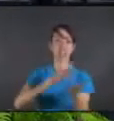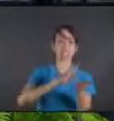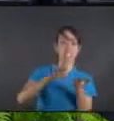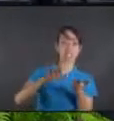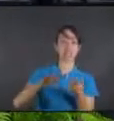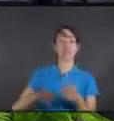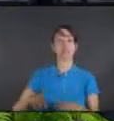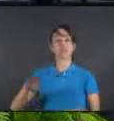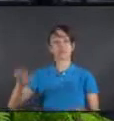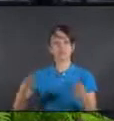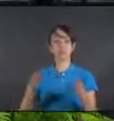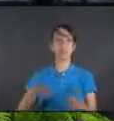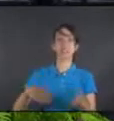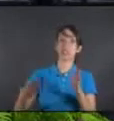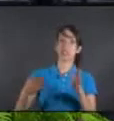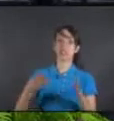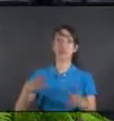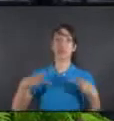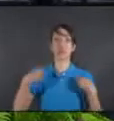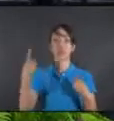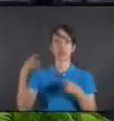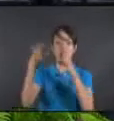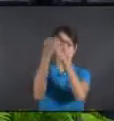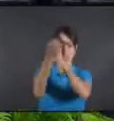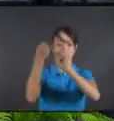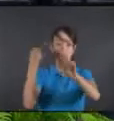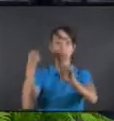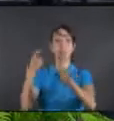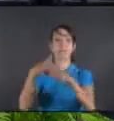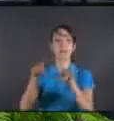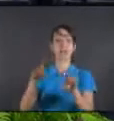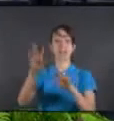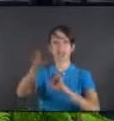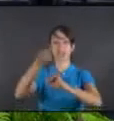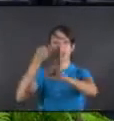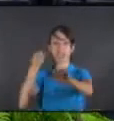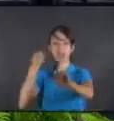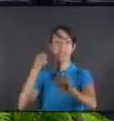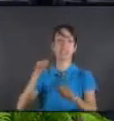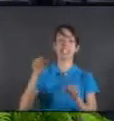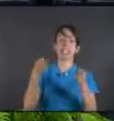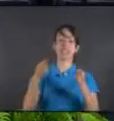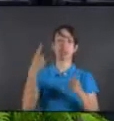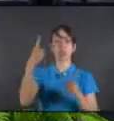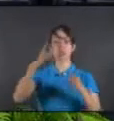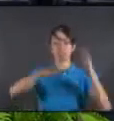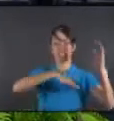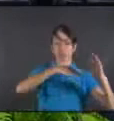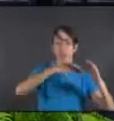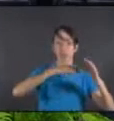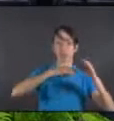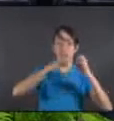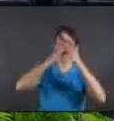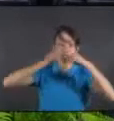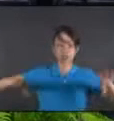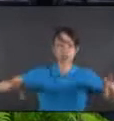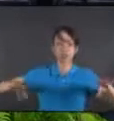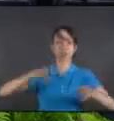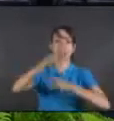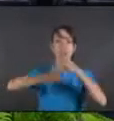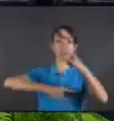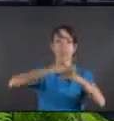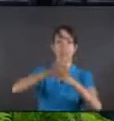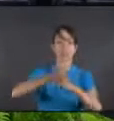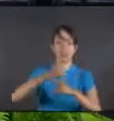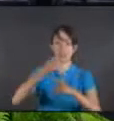Si quiere ayudarme con la teoría de los dinosaurios, échele también. ¿Qué habrá pasado para